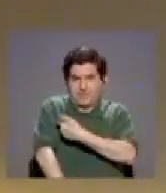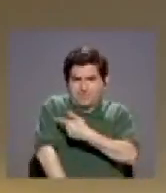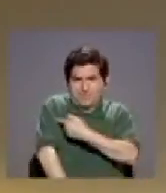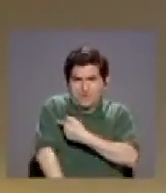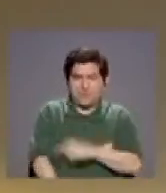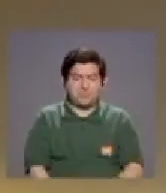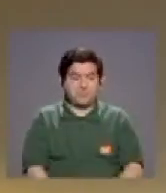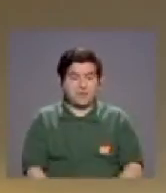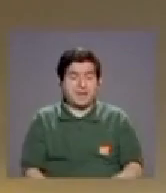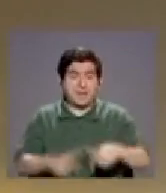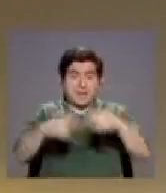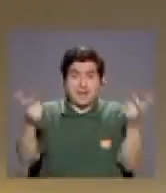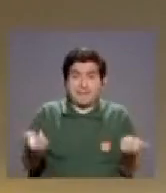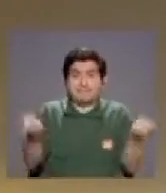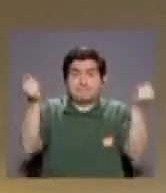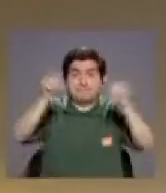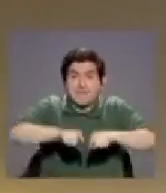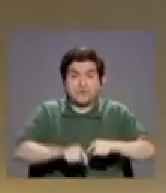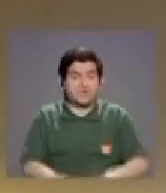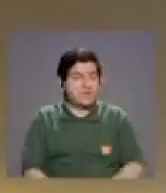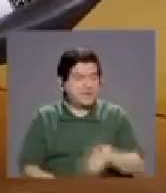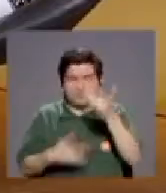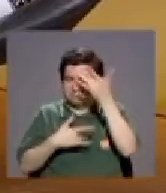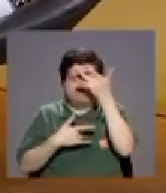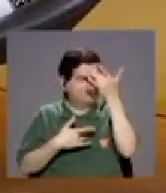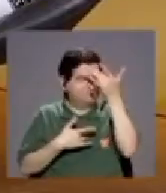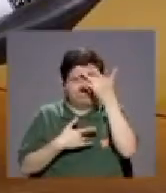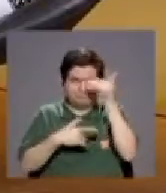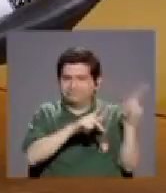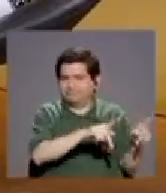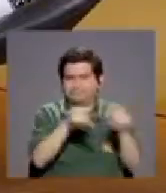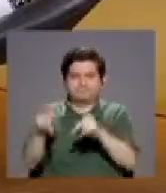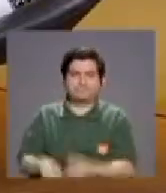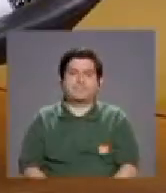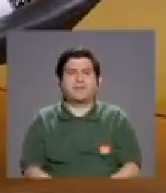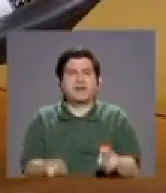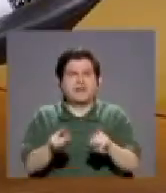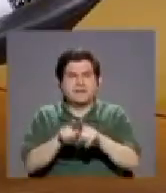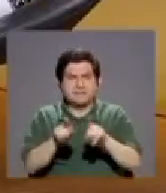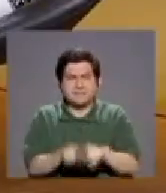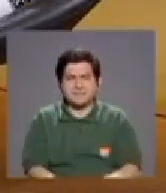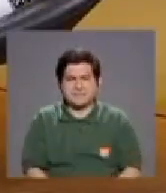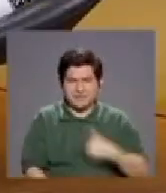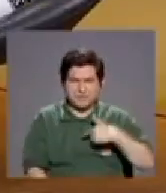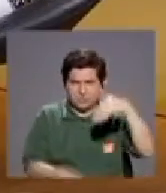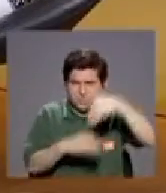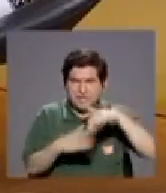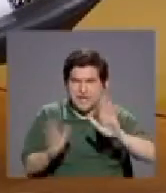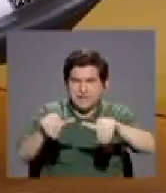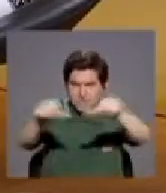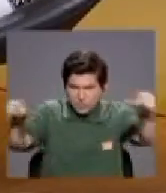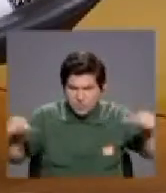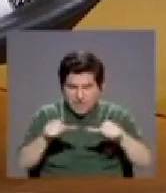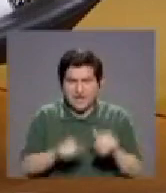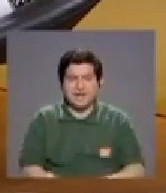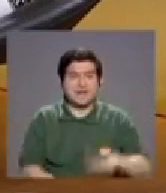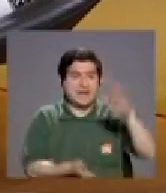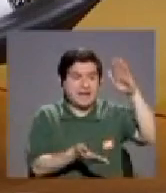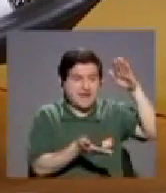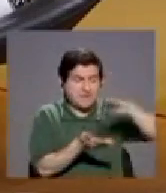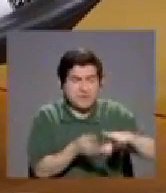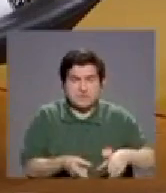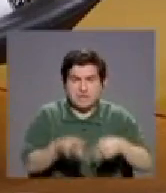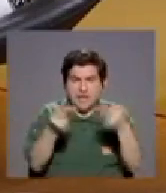principio, en la mayor parte de los casos, no se enferma. Claro, y metiéndome yo un poco en su campo, el hecho de reducir ese